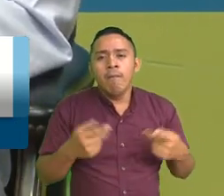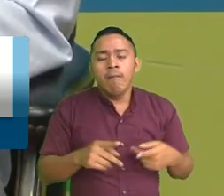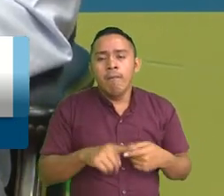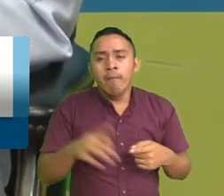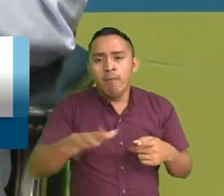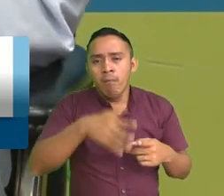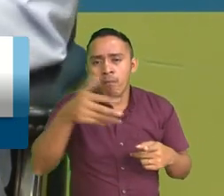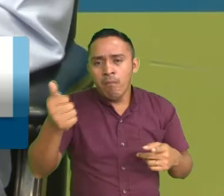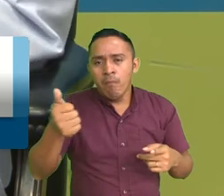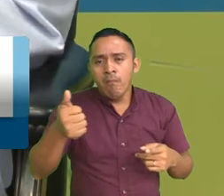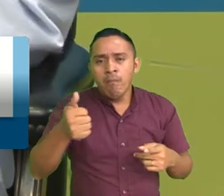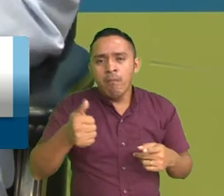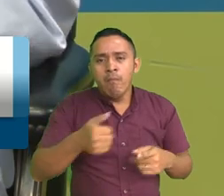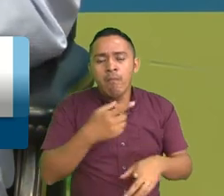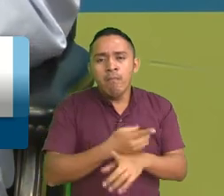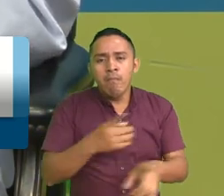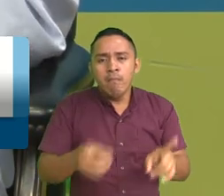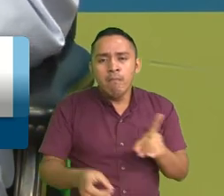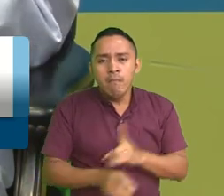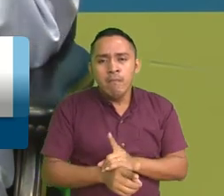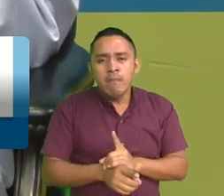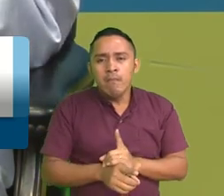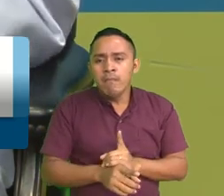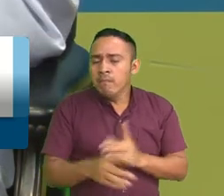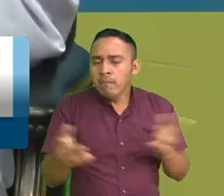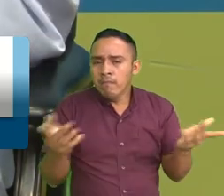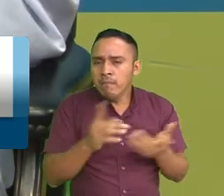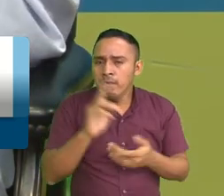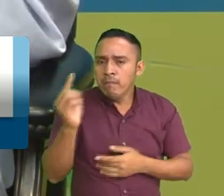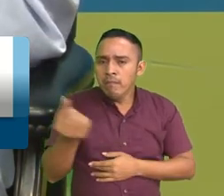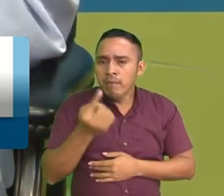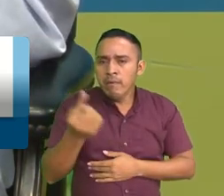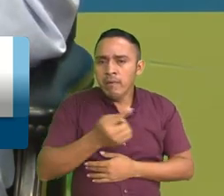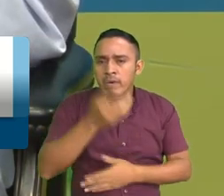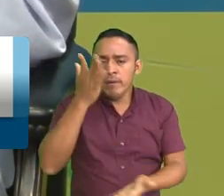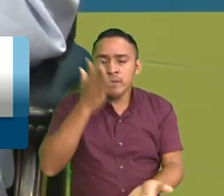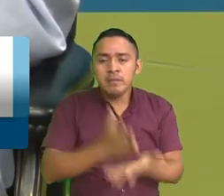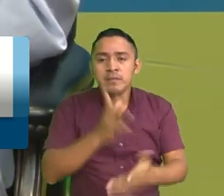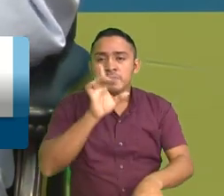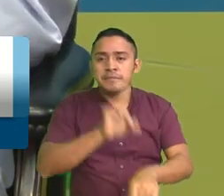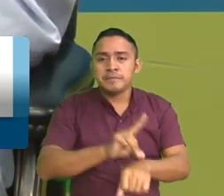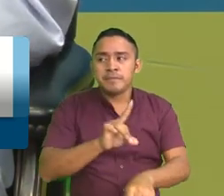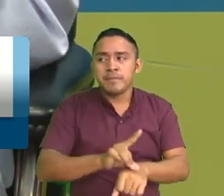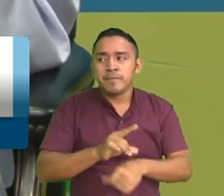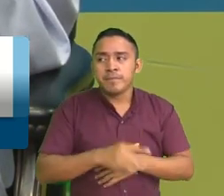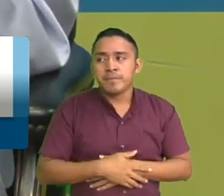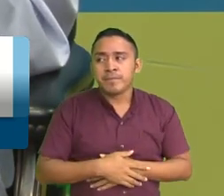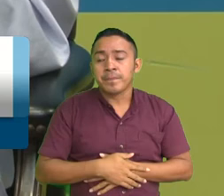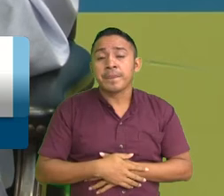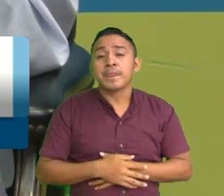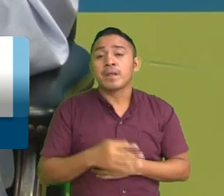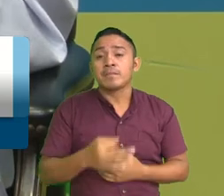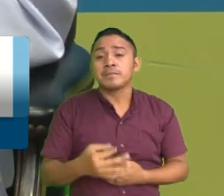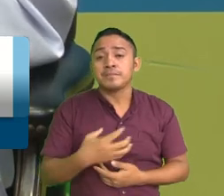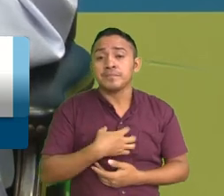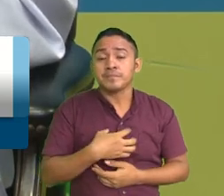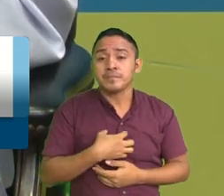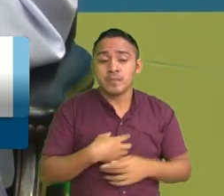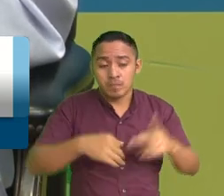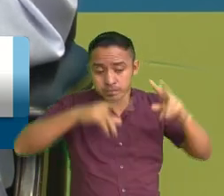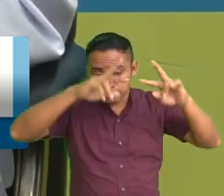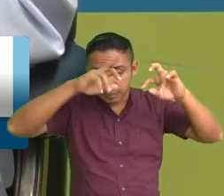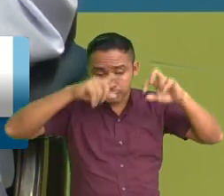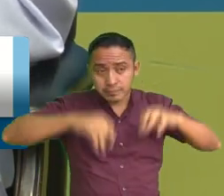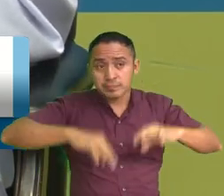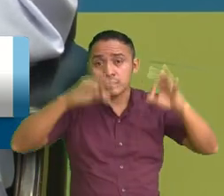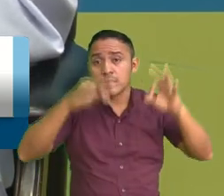otros fármacos debe ser destinado exclusivamente por especialistas. No bajo una evaluación completa, porque